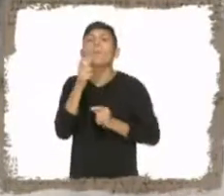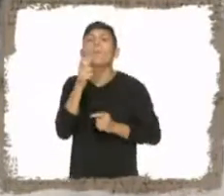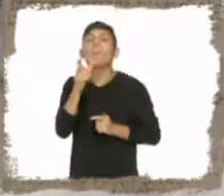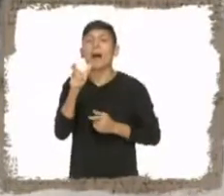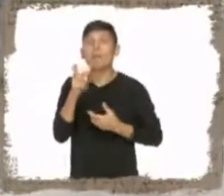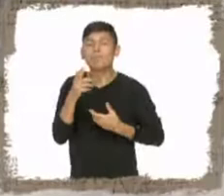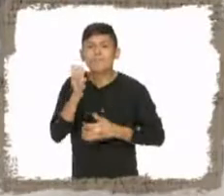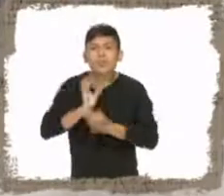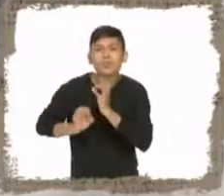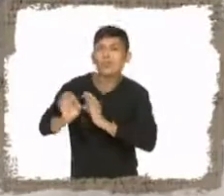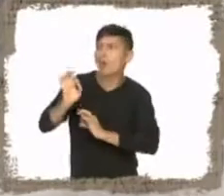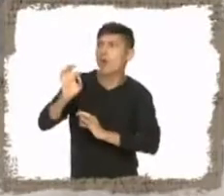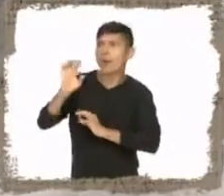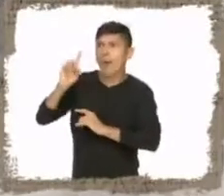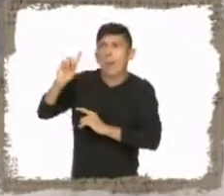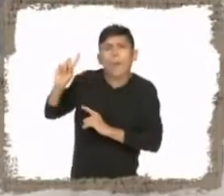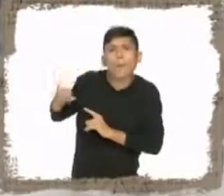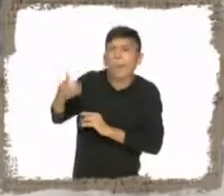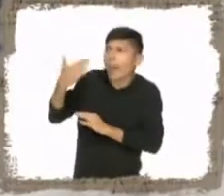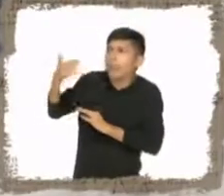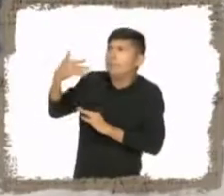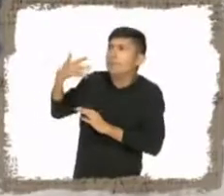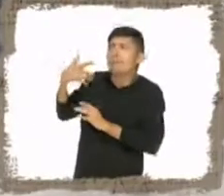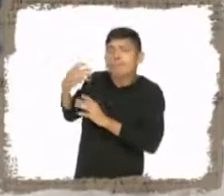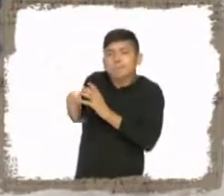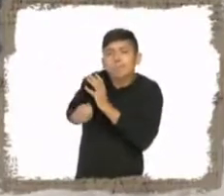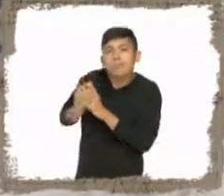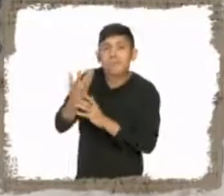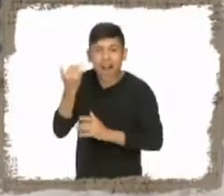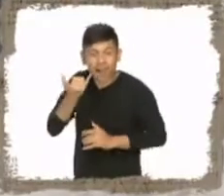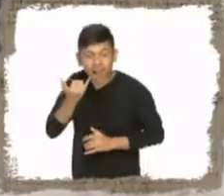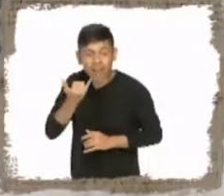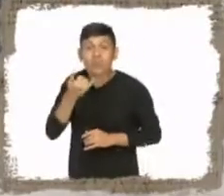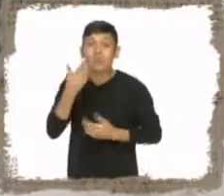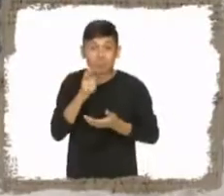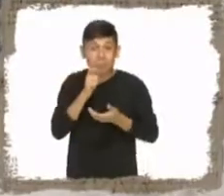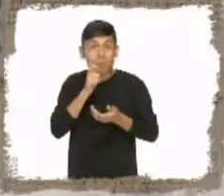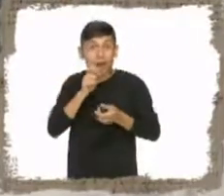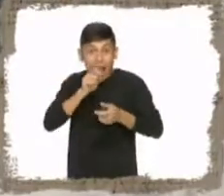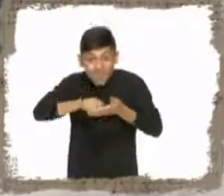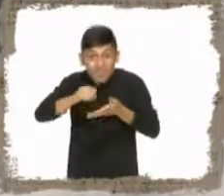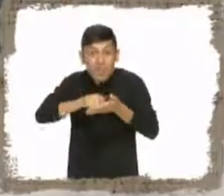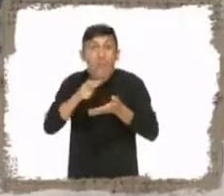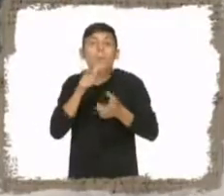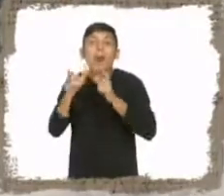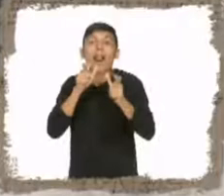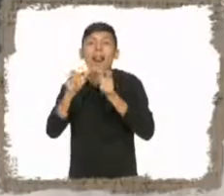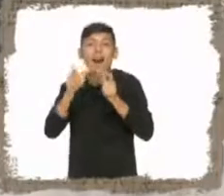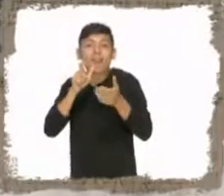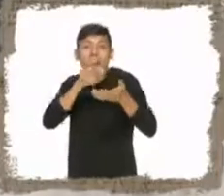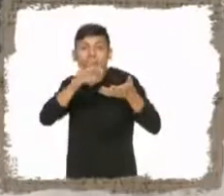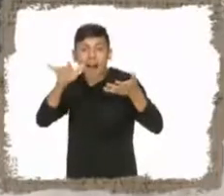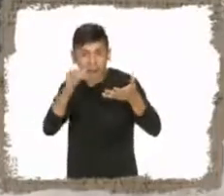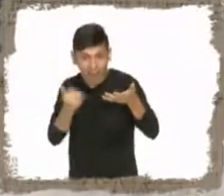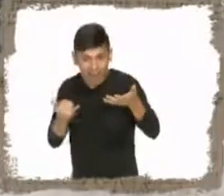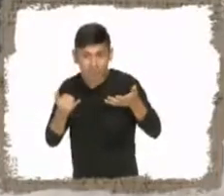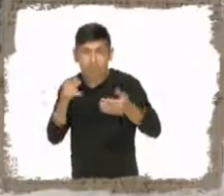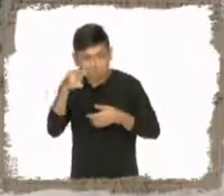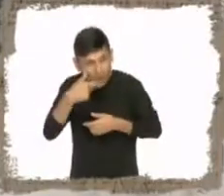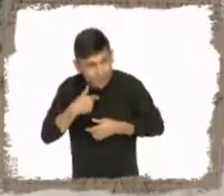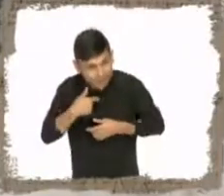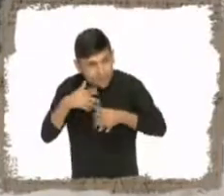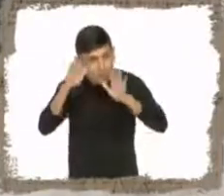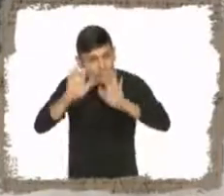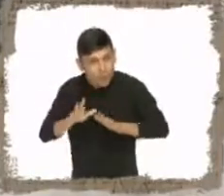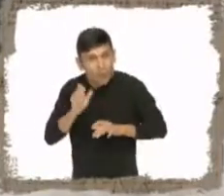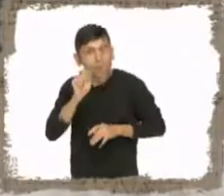un sentido, una historia, vienen de algún lugar. Para escribirlos, usamos algunas letras del alfabeto. ¿Te animás